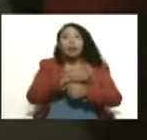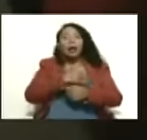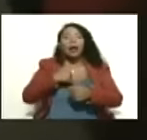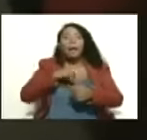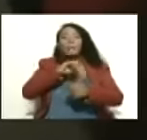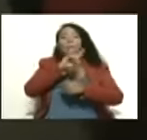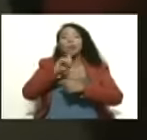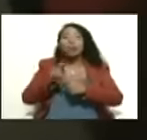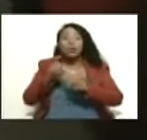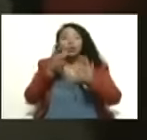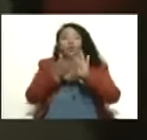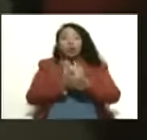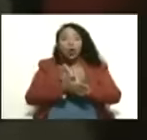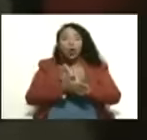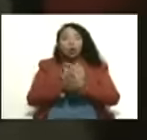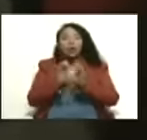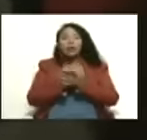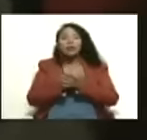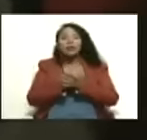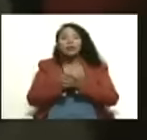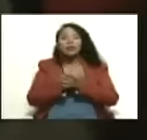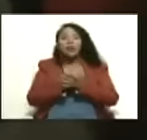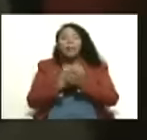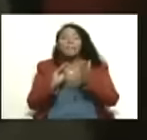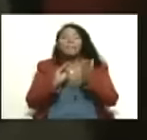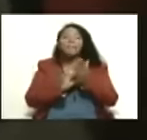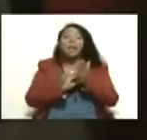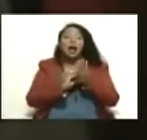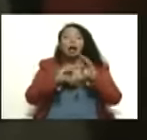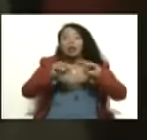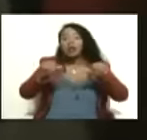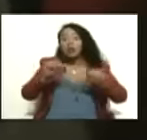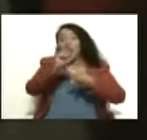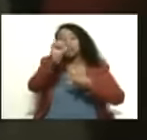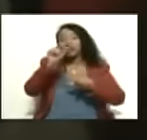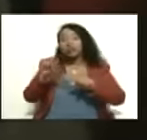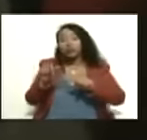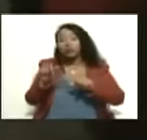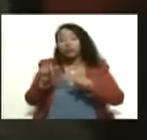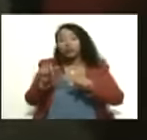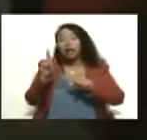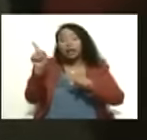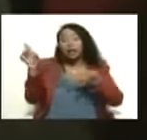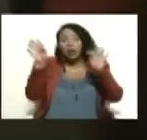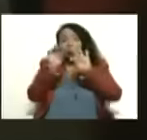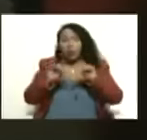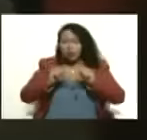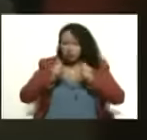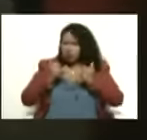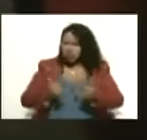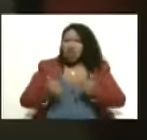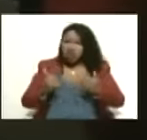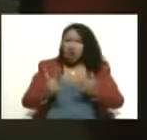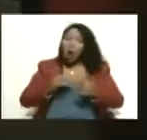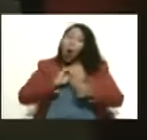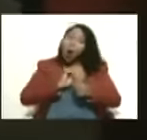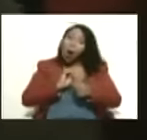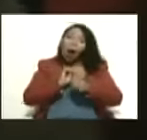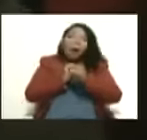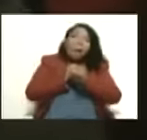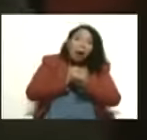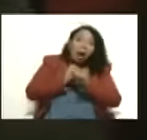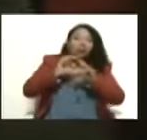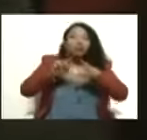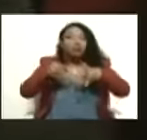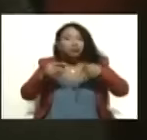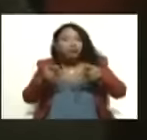la eh agregar el el territorio del esequivo y la cedulación se haría de manera inmediata o eso requiere una reforma